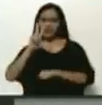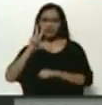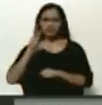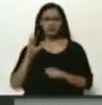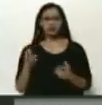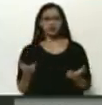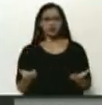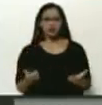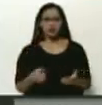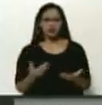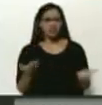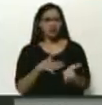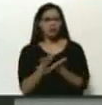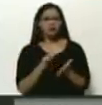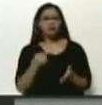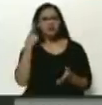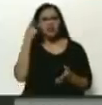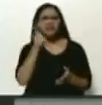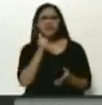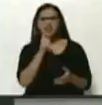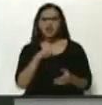paró? El gran Darío Vivas.